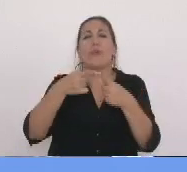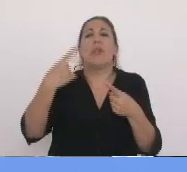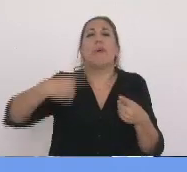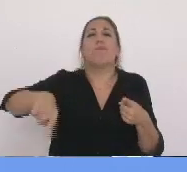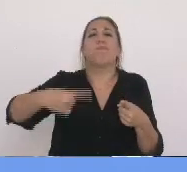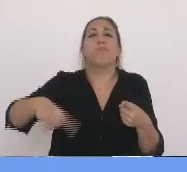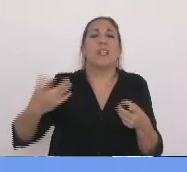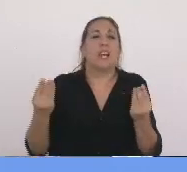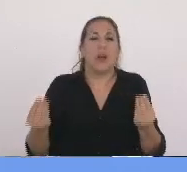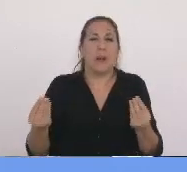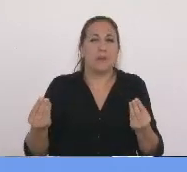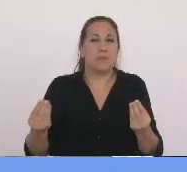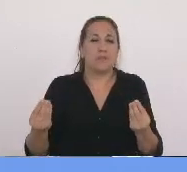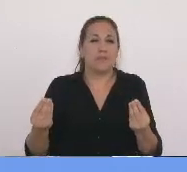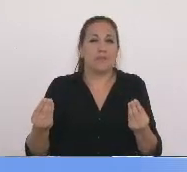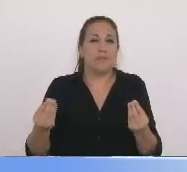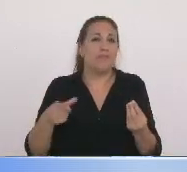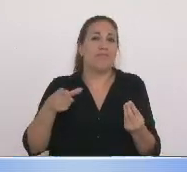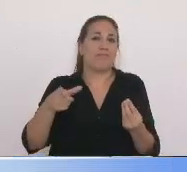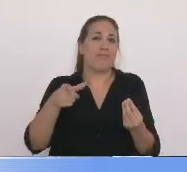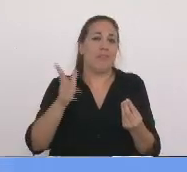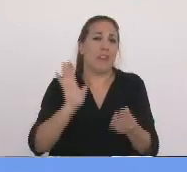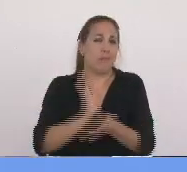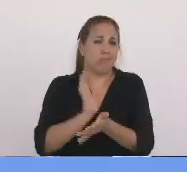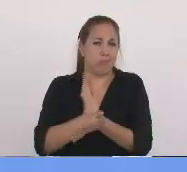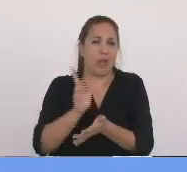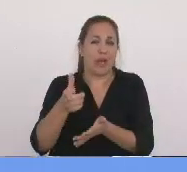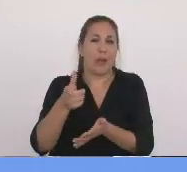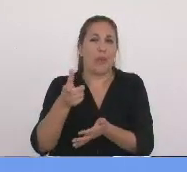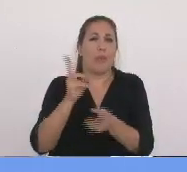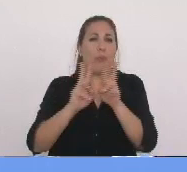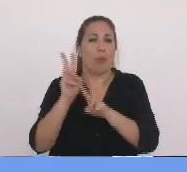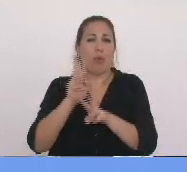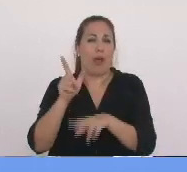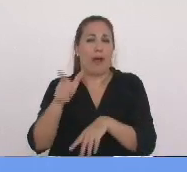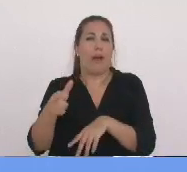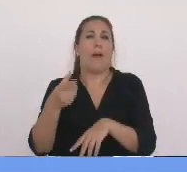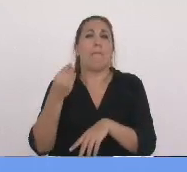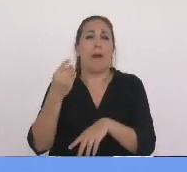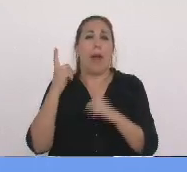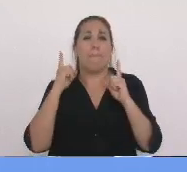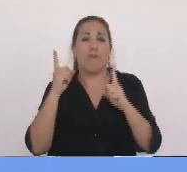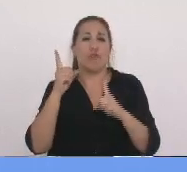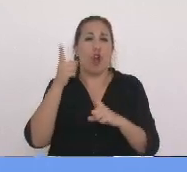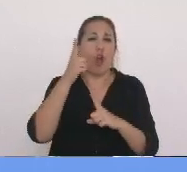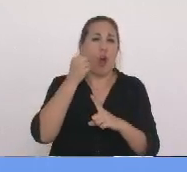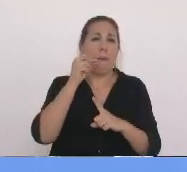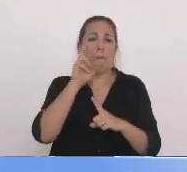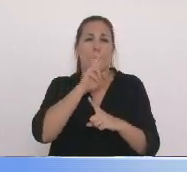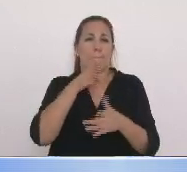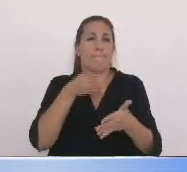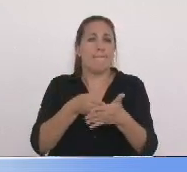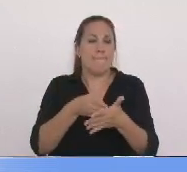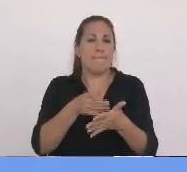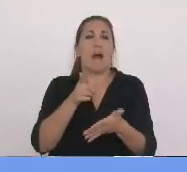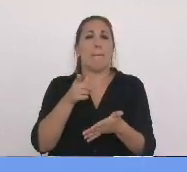sino es el de impedir que los profesores y profesoras tengan el mismo derecho que tienen o tendrán